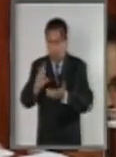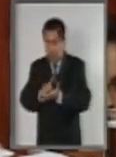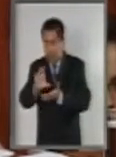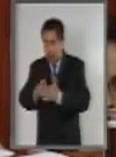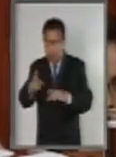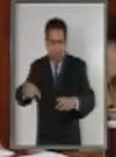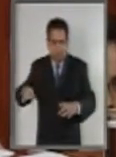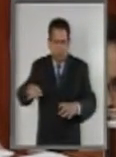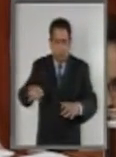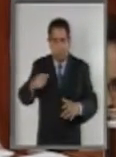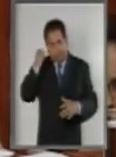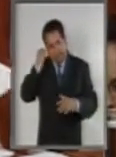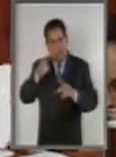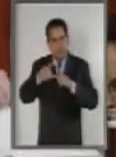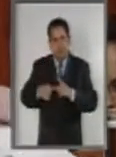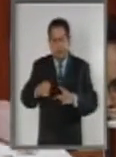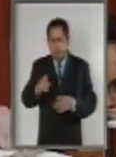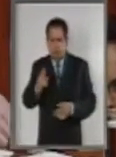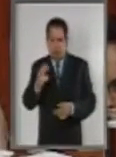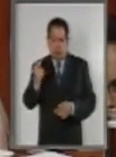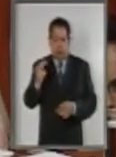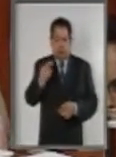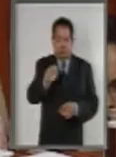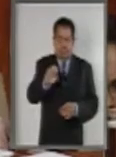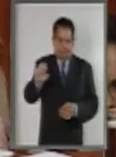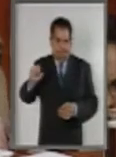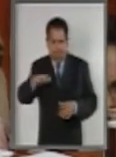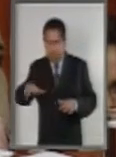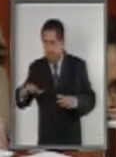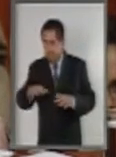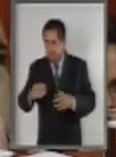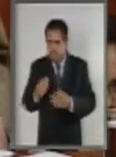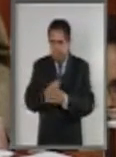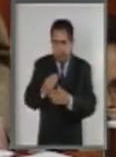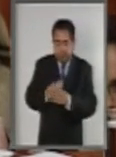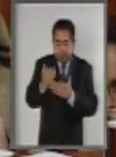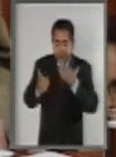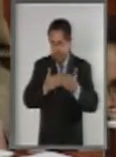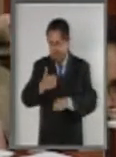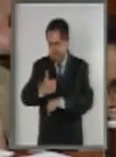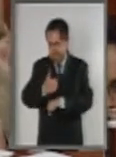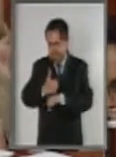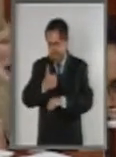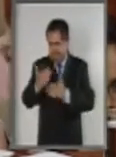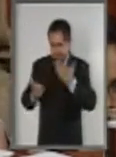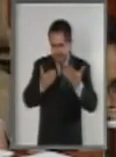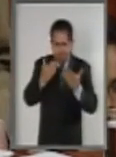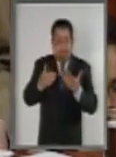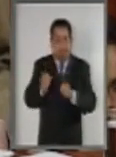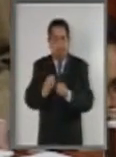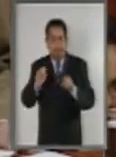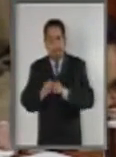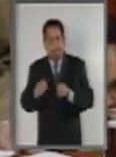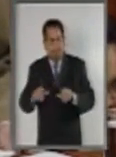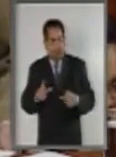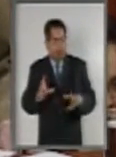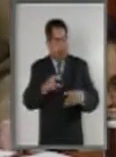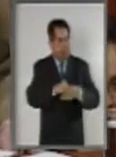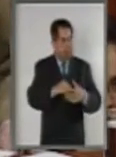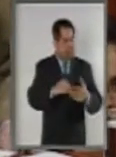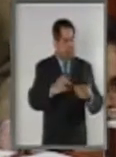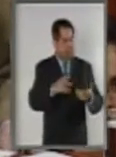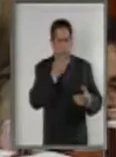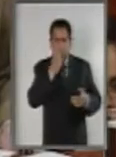discapacidad y necesidades educativas particulares cursaban la educación básica en aulas regulares de la escuela